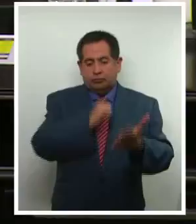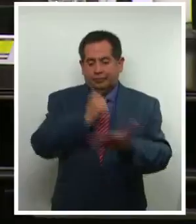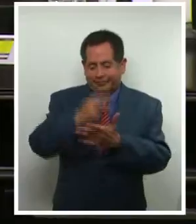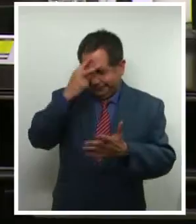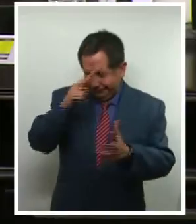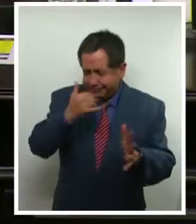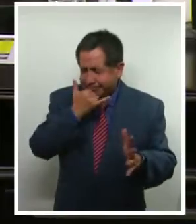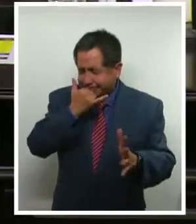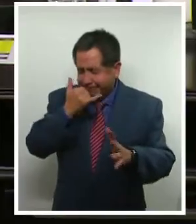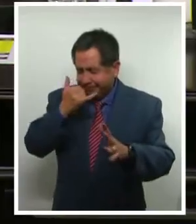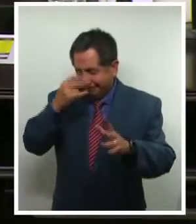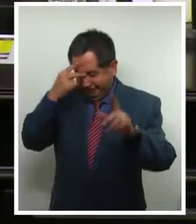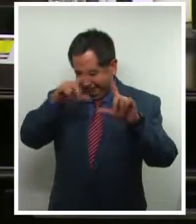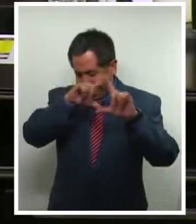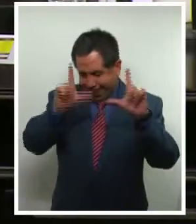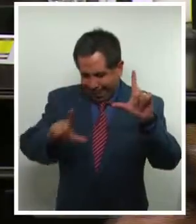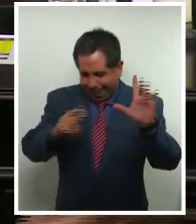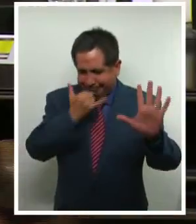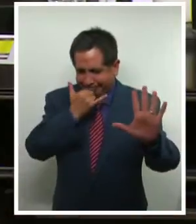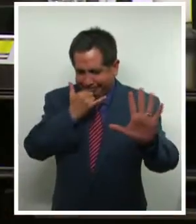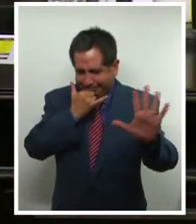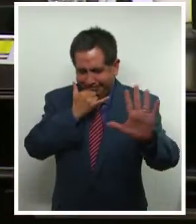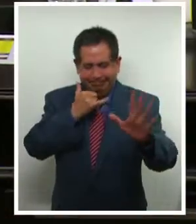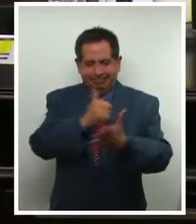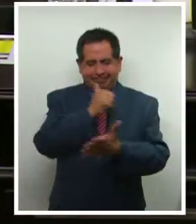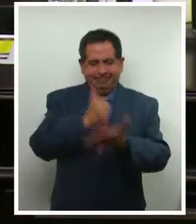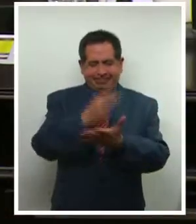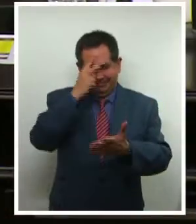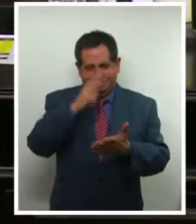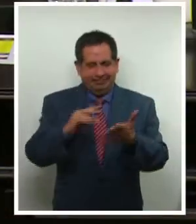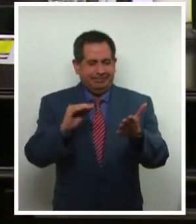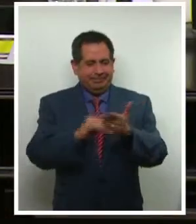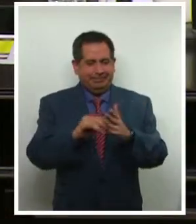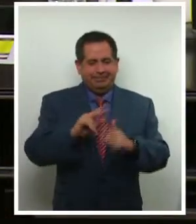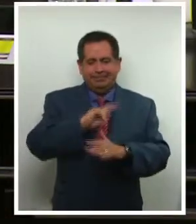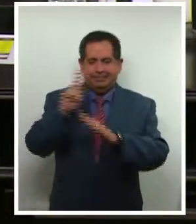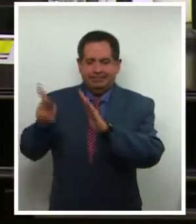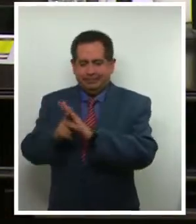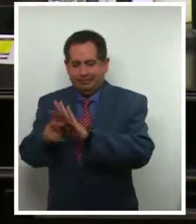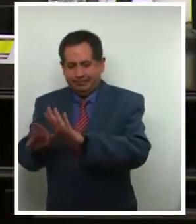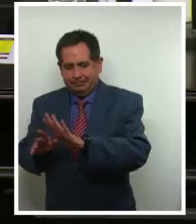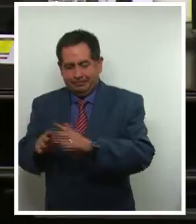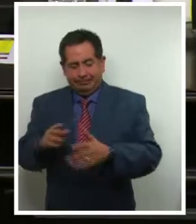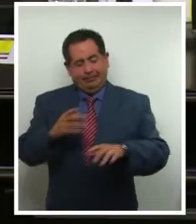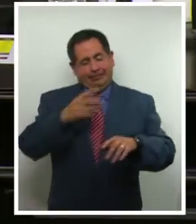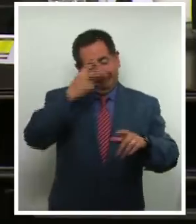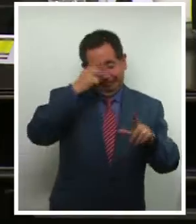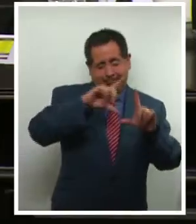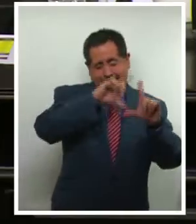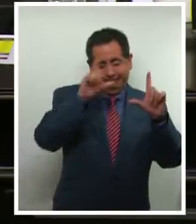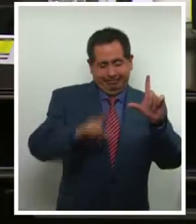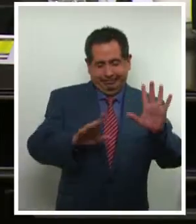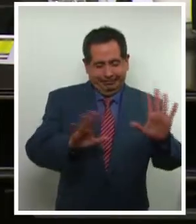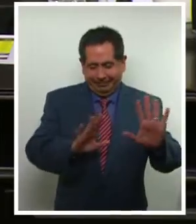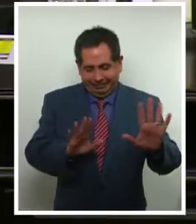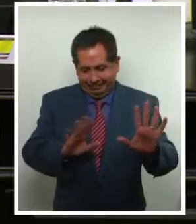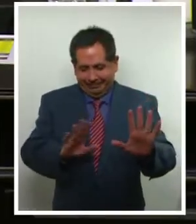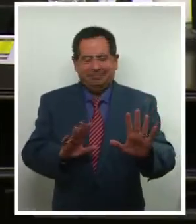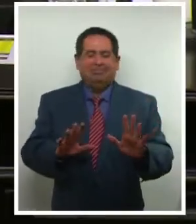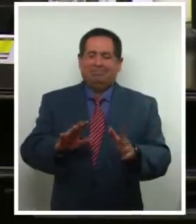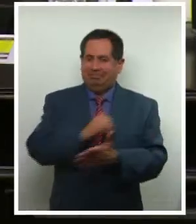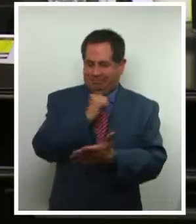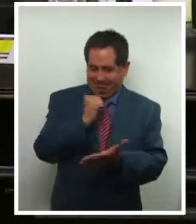México, con excepción de los transitorios no reservados. Iba a decir Estados Unidos mexicanos.